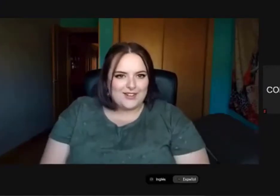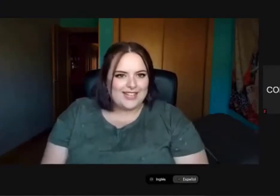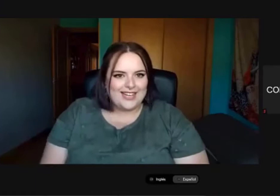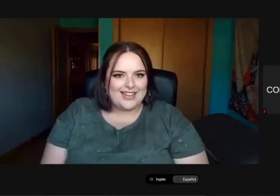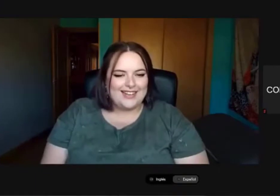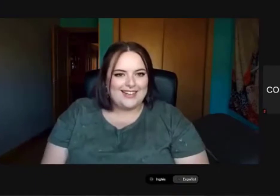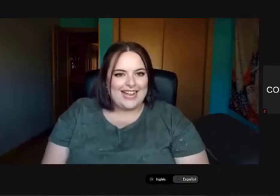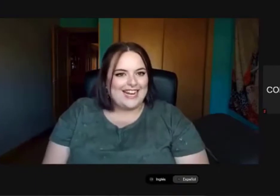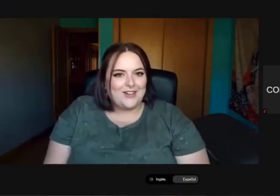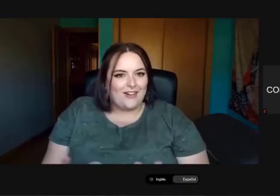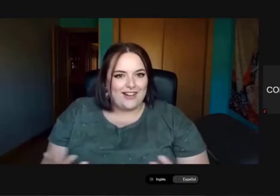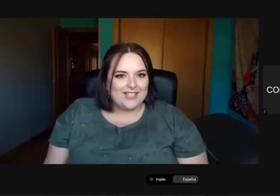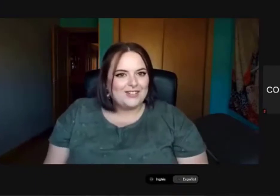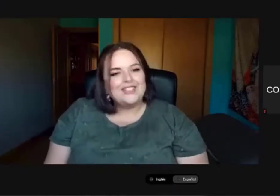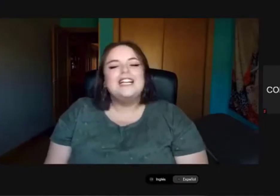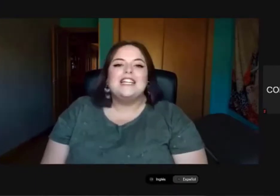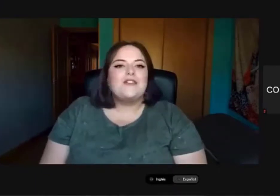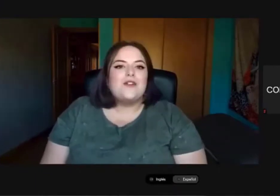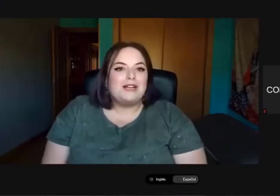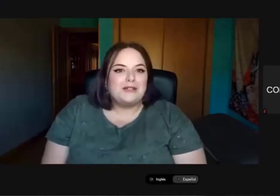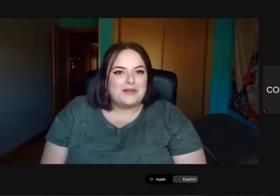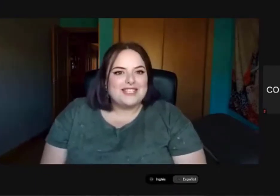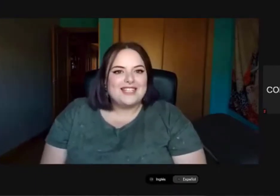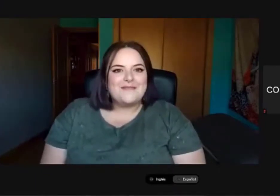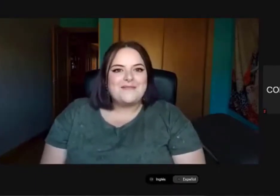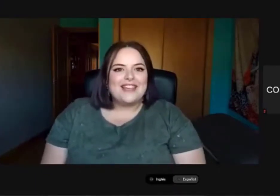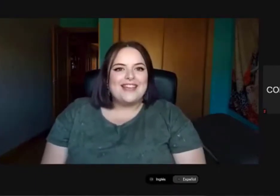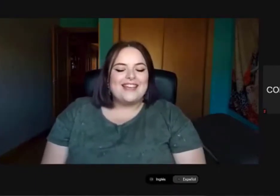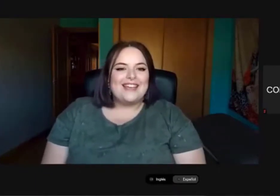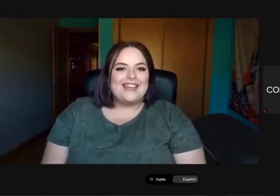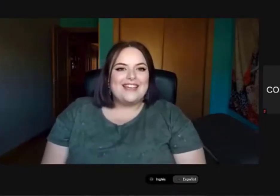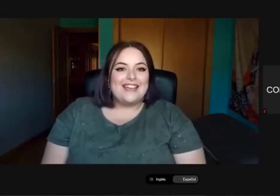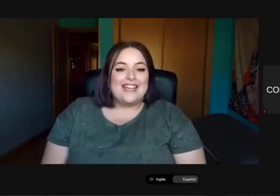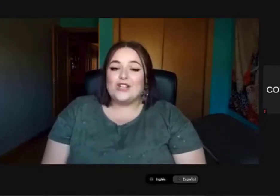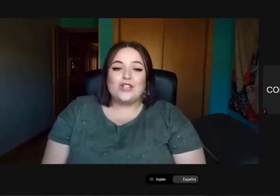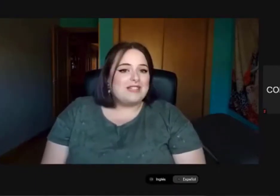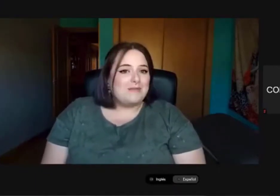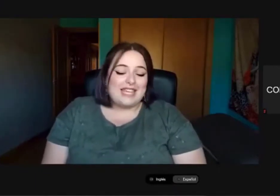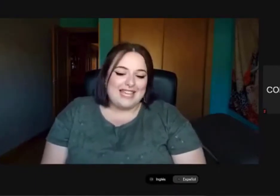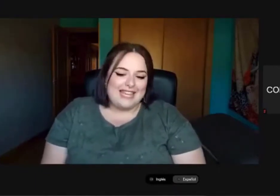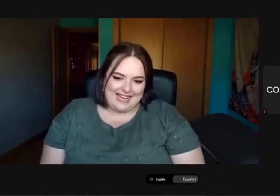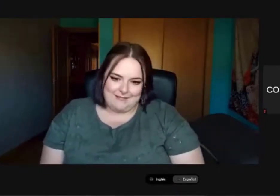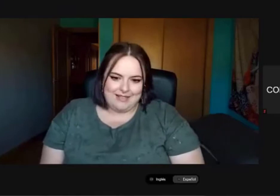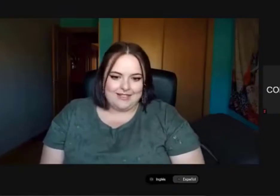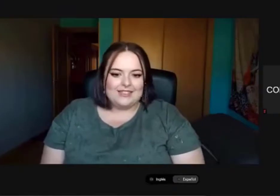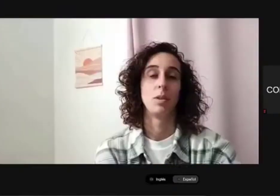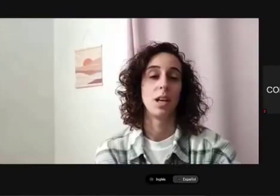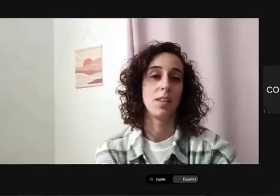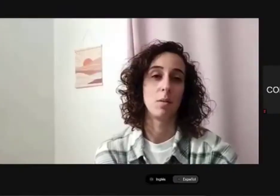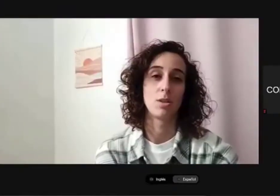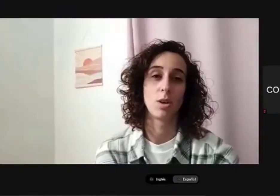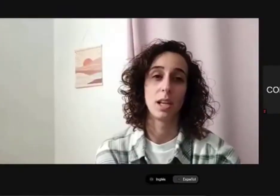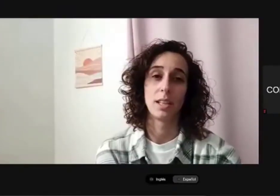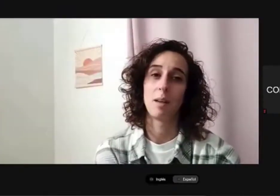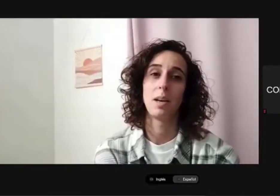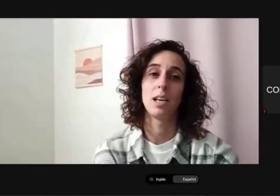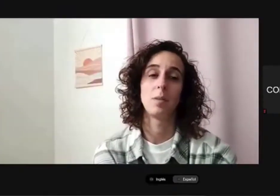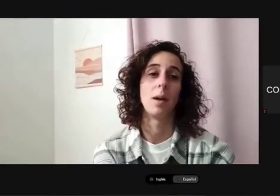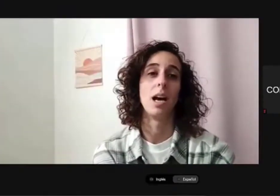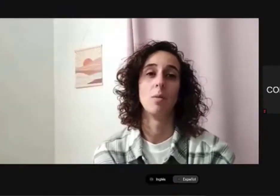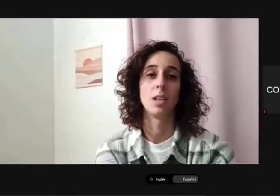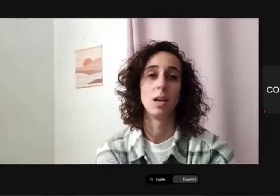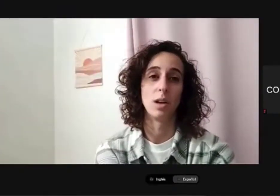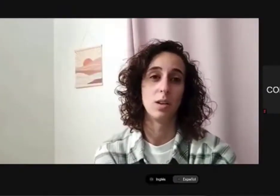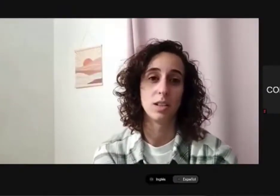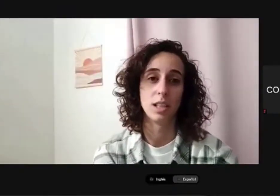a ayudarnos en el congreso de forma altruista y nos lo pasamos increíble. Pues hacíamos